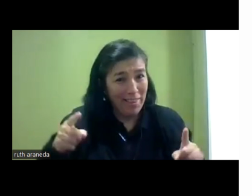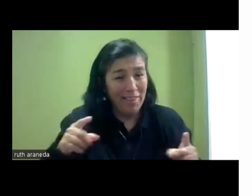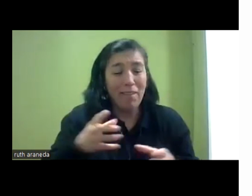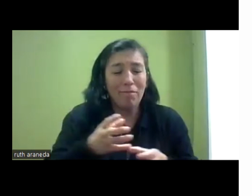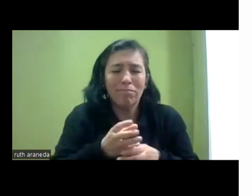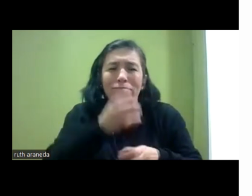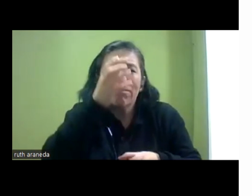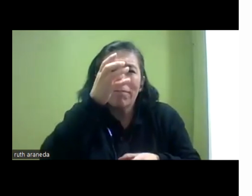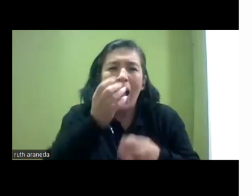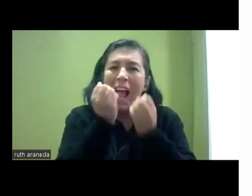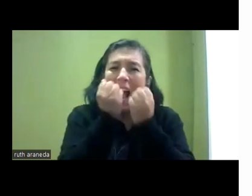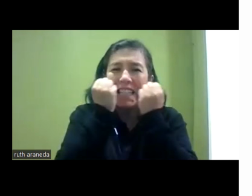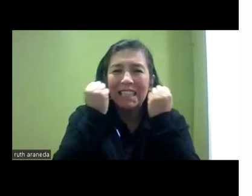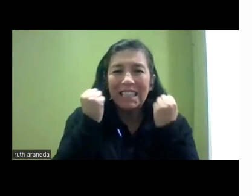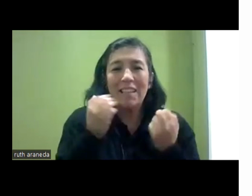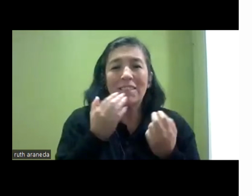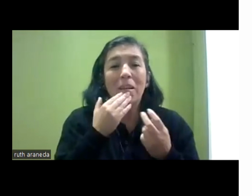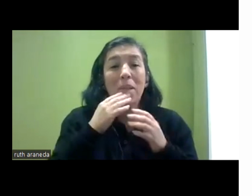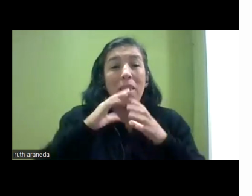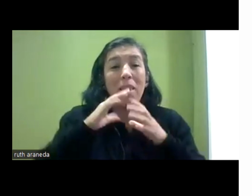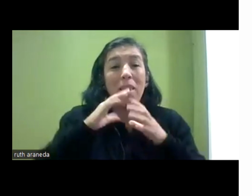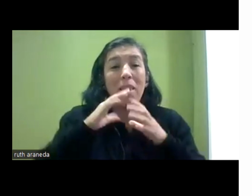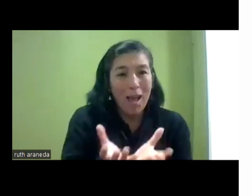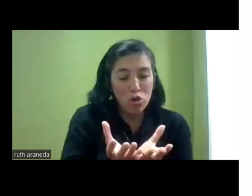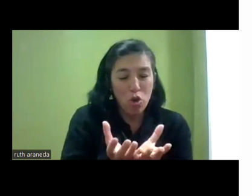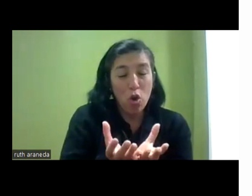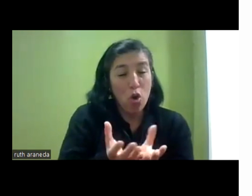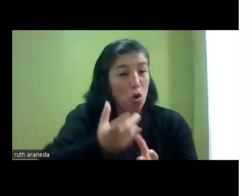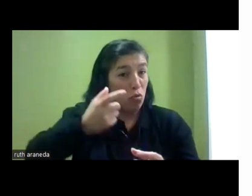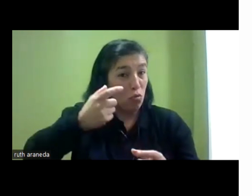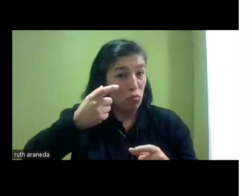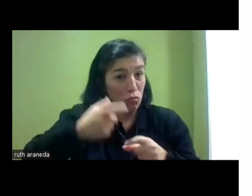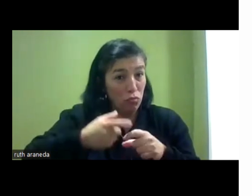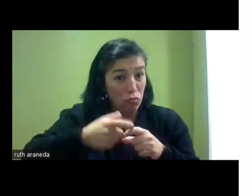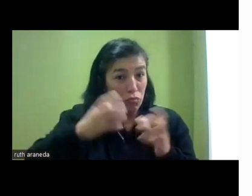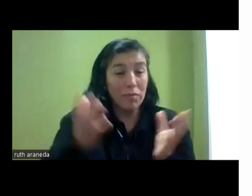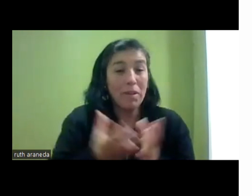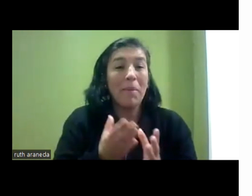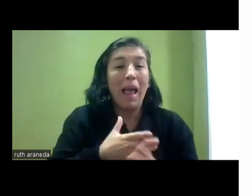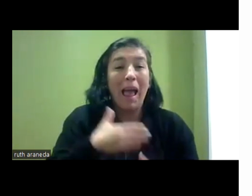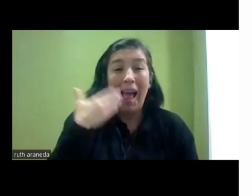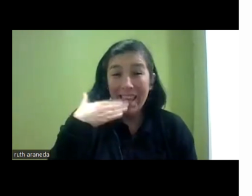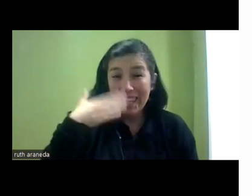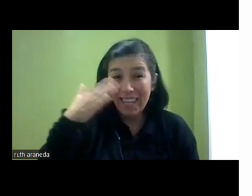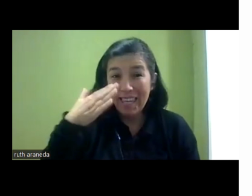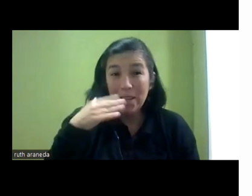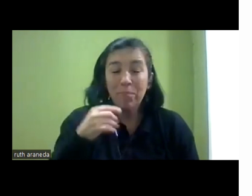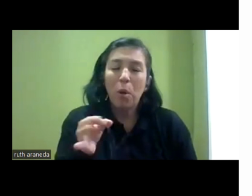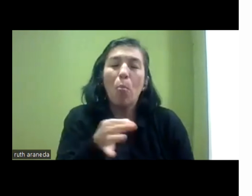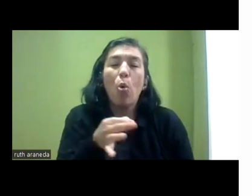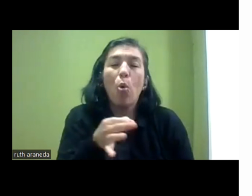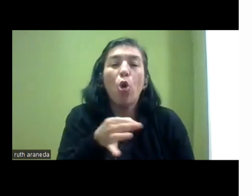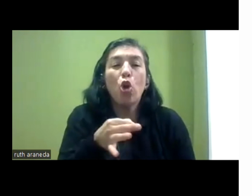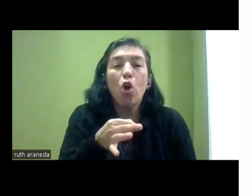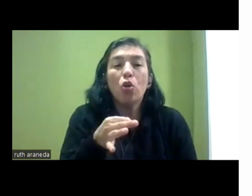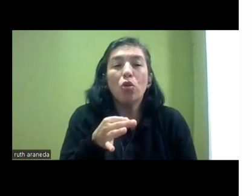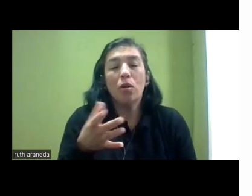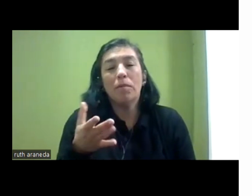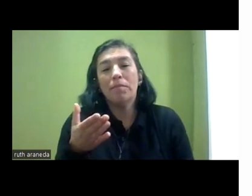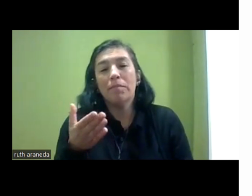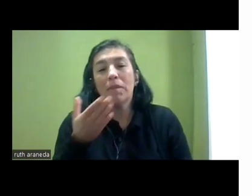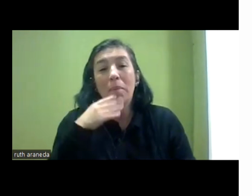maíz, de la calabaza, el ají, también el frijol o poroto,